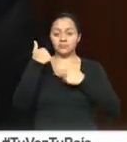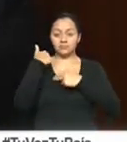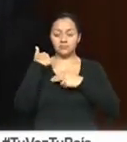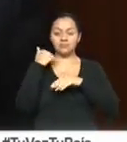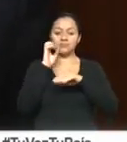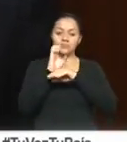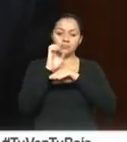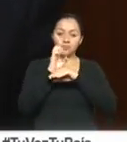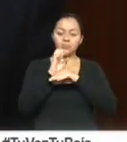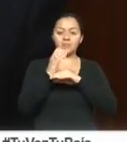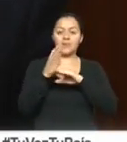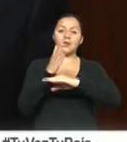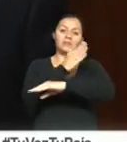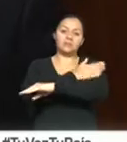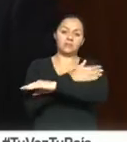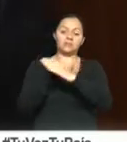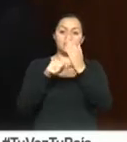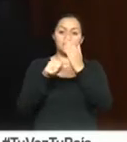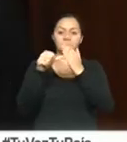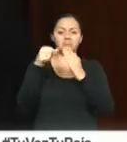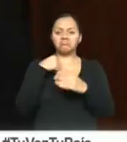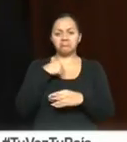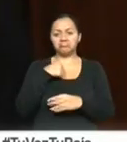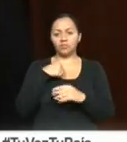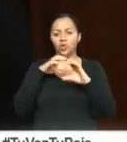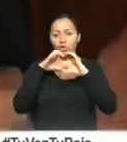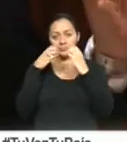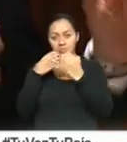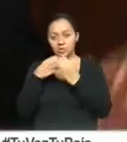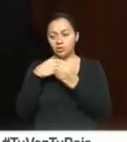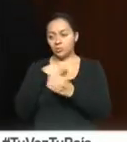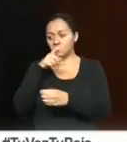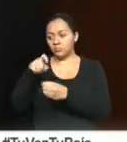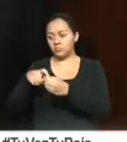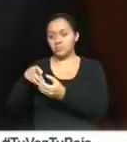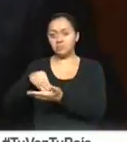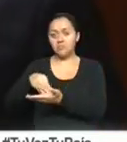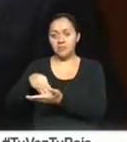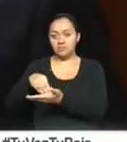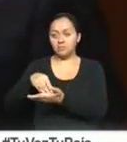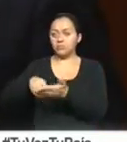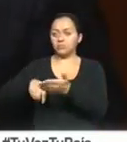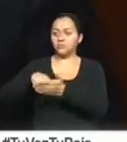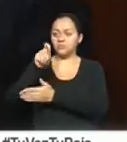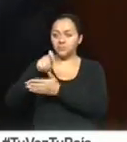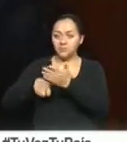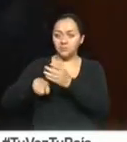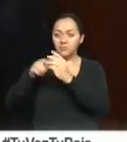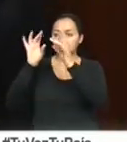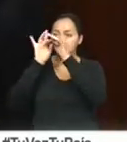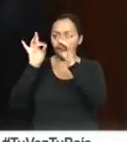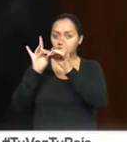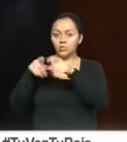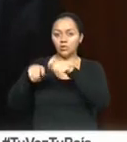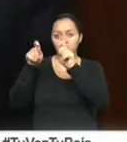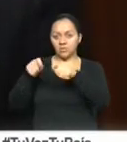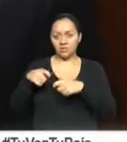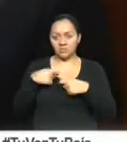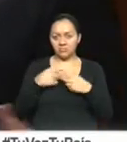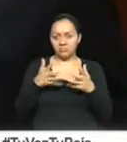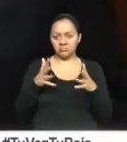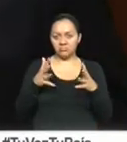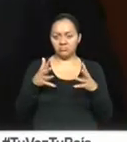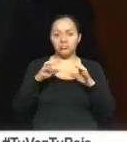Estado, no he sido miembro de comisiones que generan términos de referencia para contrataciones,